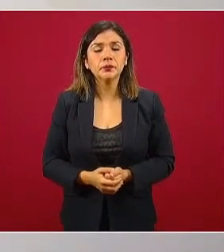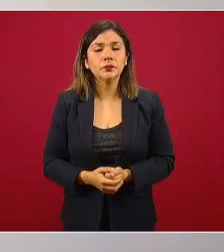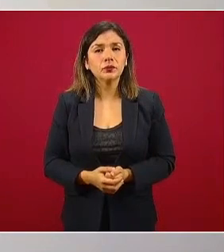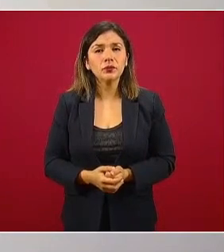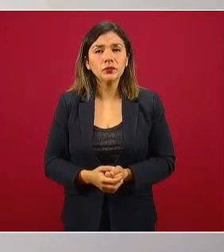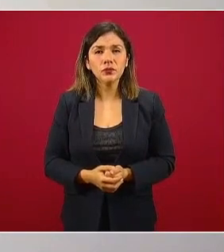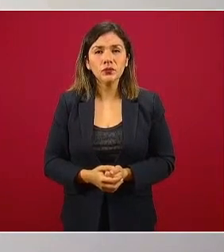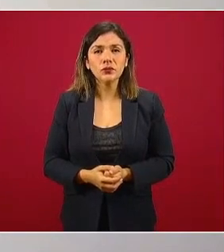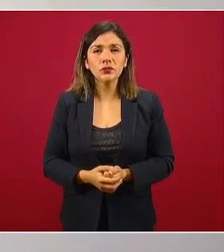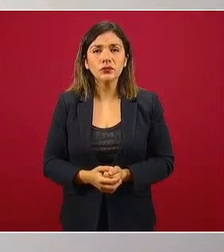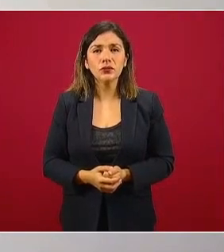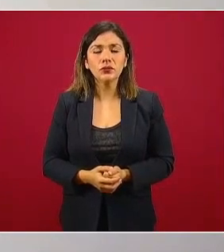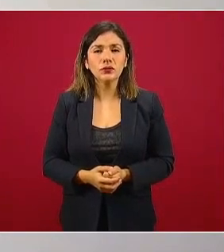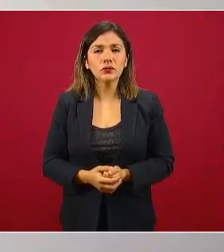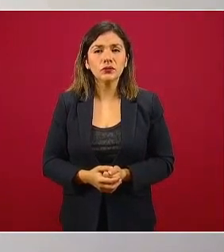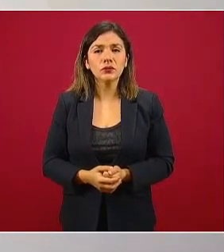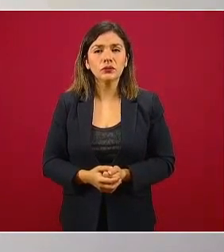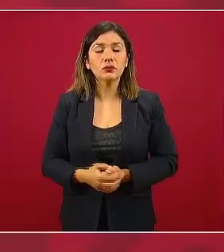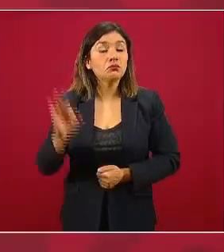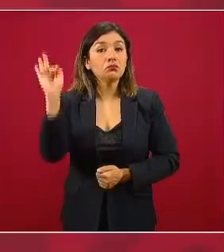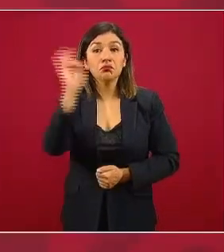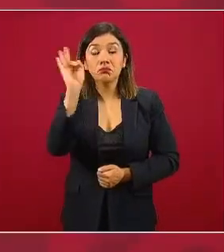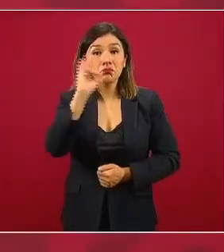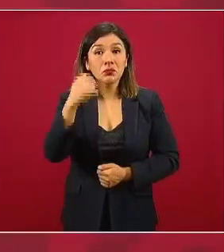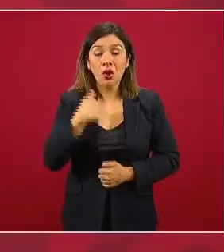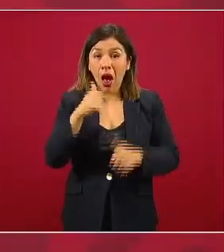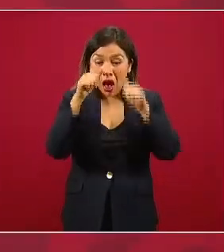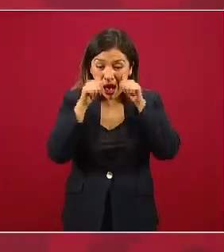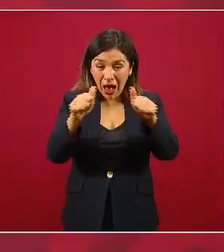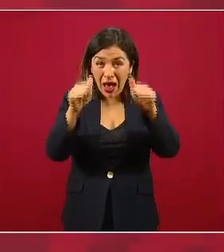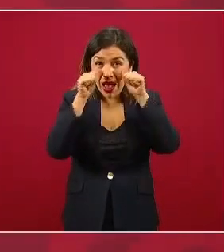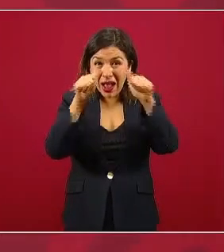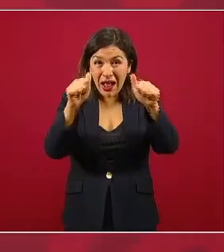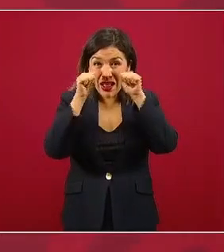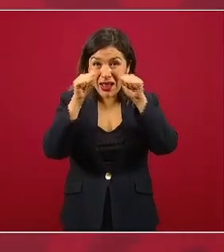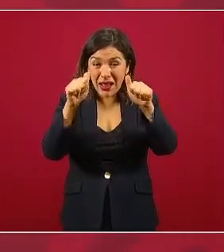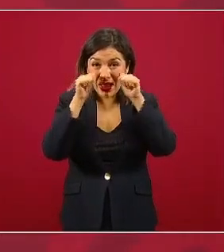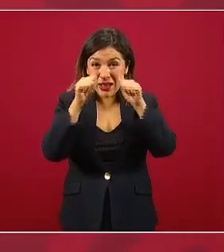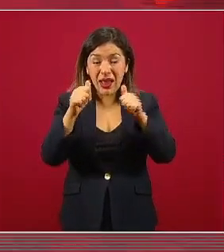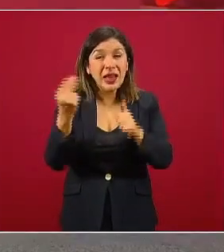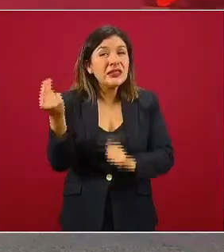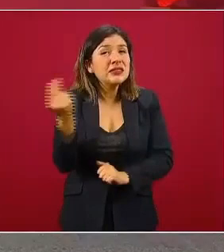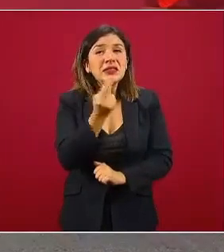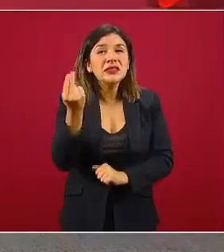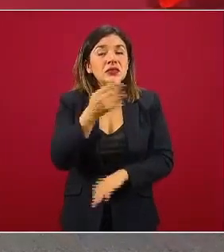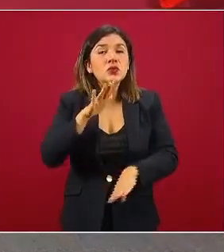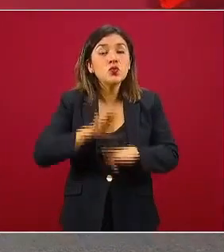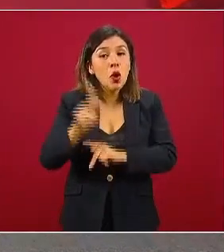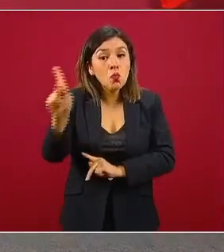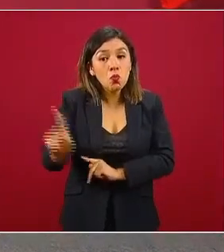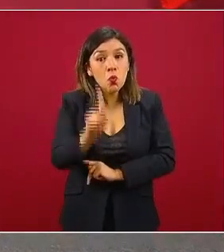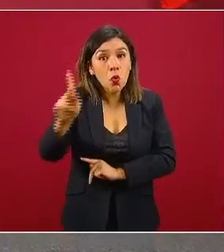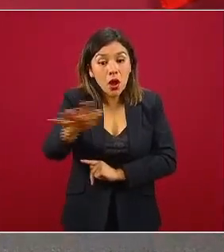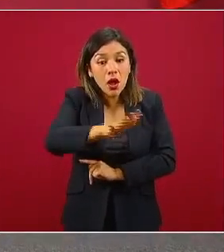Si no atendemos las necesidades del pueblo,